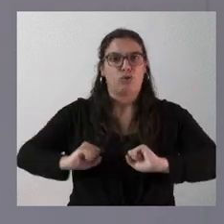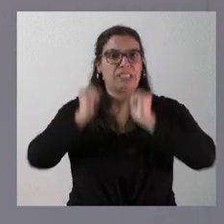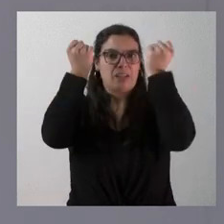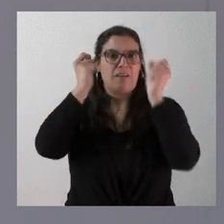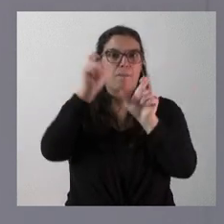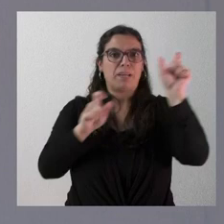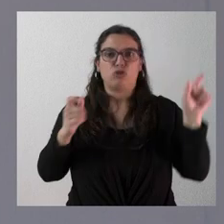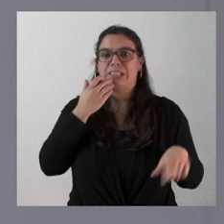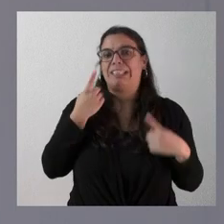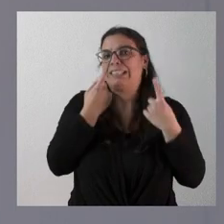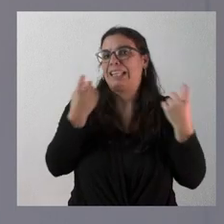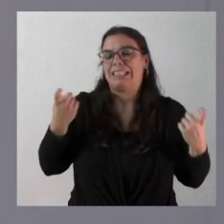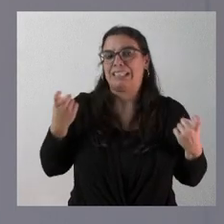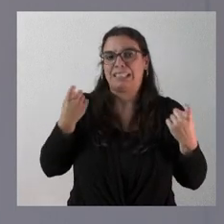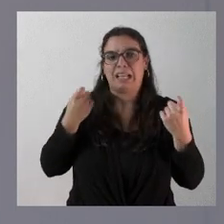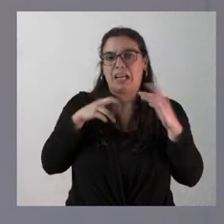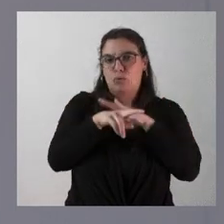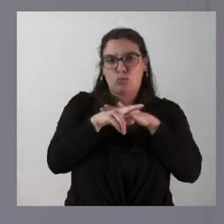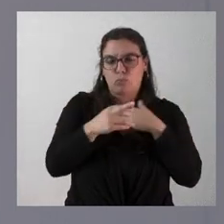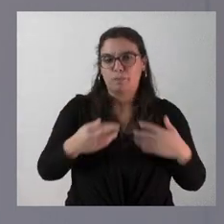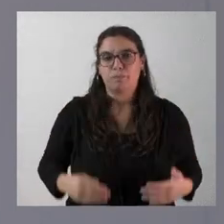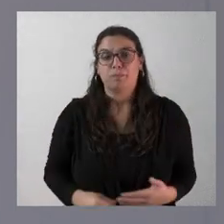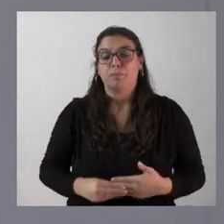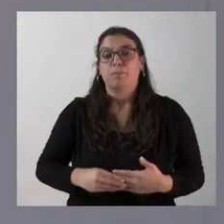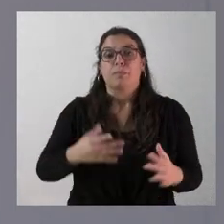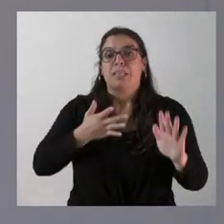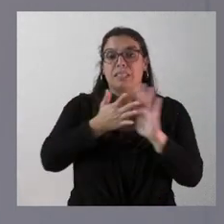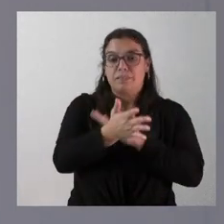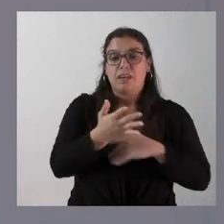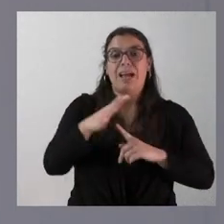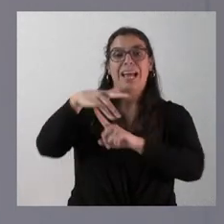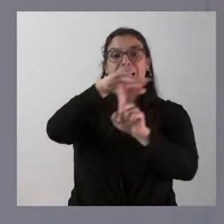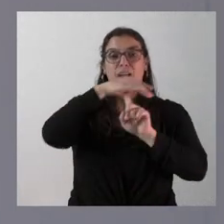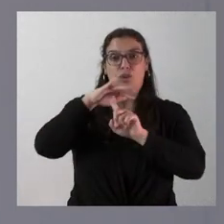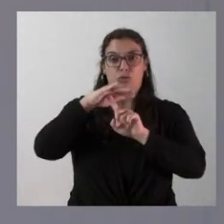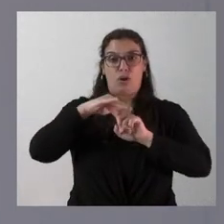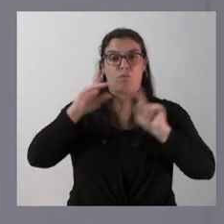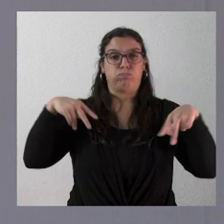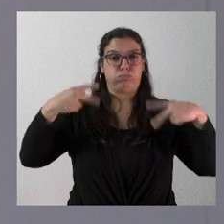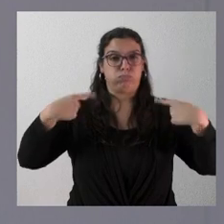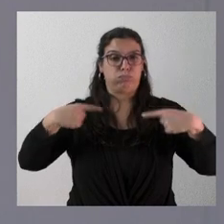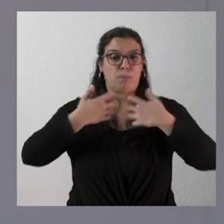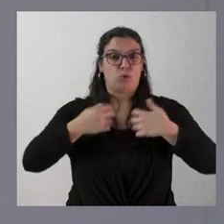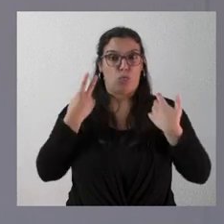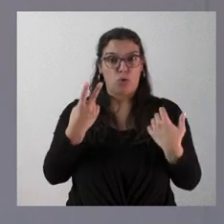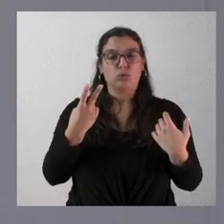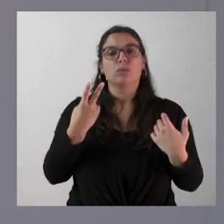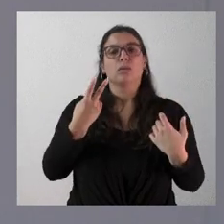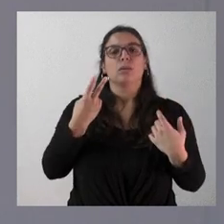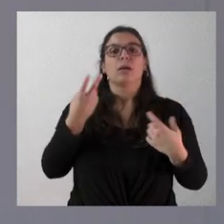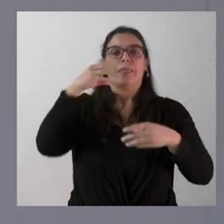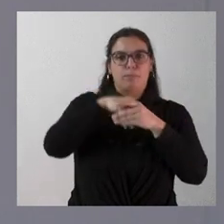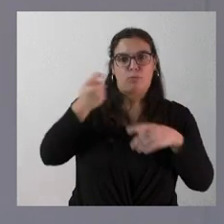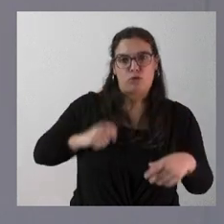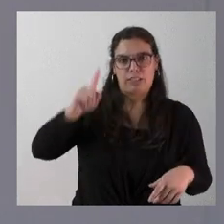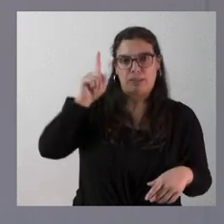necesiten de ese tipo de instalaciones se trata de un helicóptero biturbina con personal y medios materiales para atender las operaciones de búsqueda